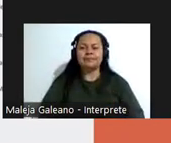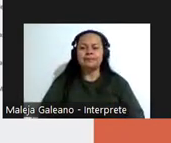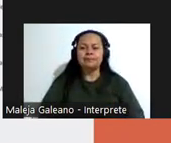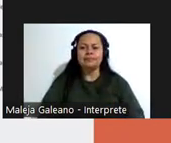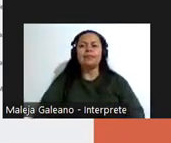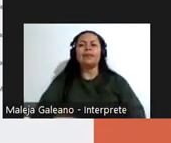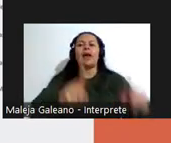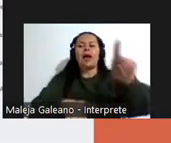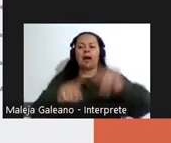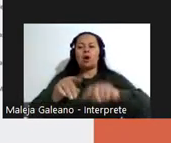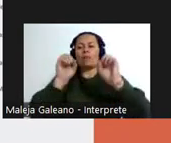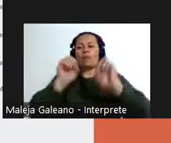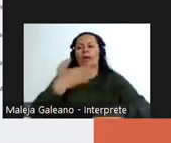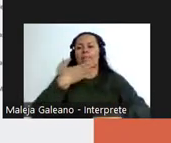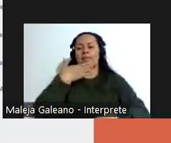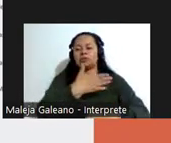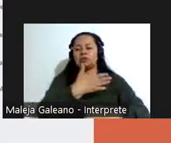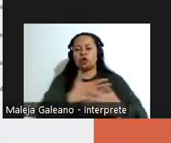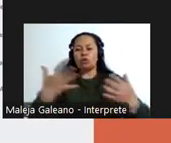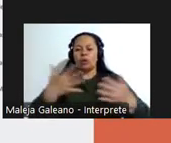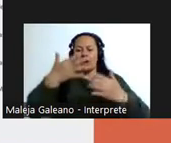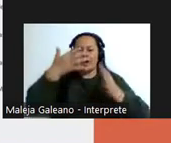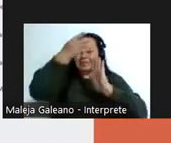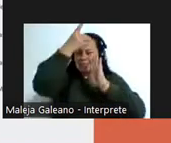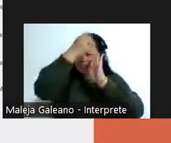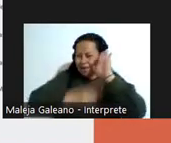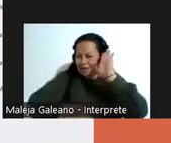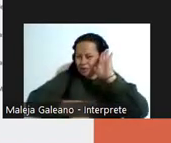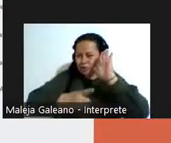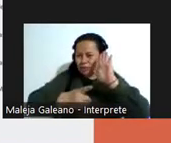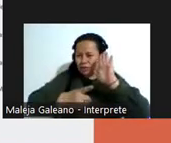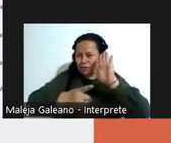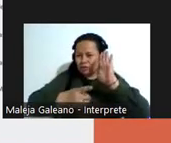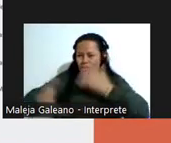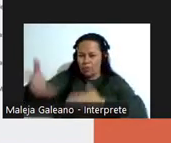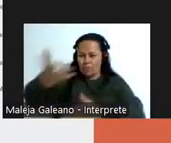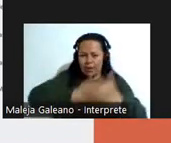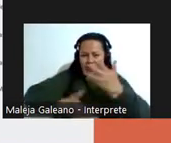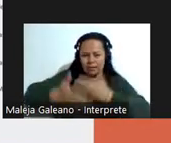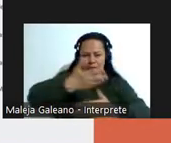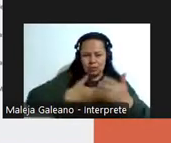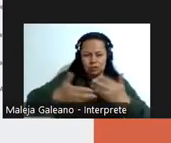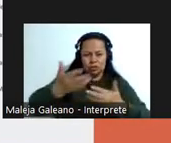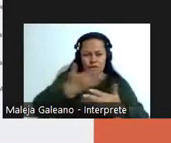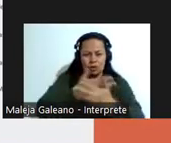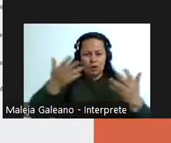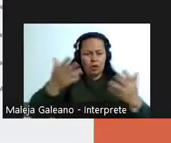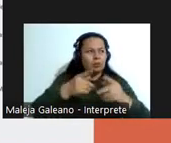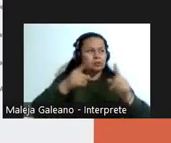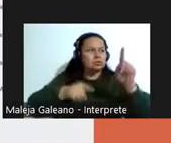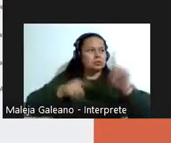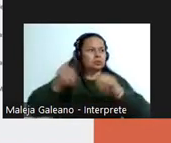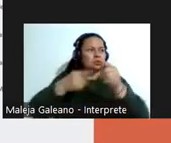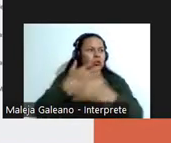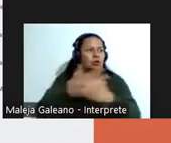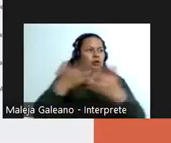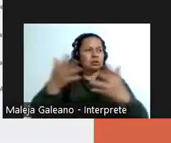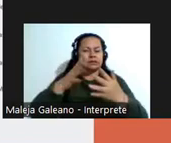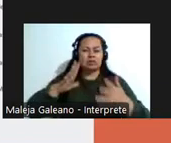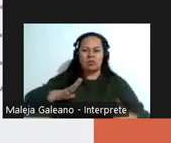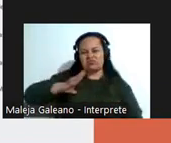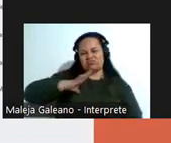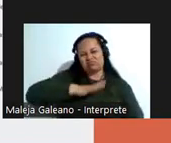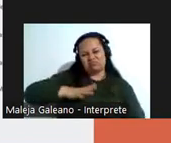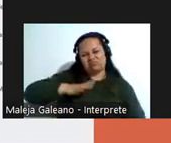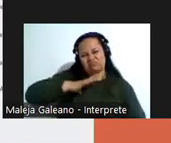nos va a permitir elaborar diagnósticos compartidos. Ahorita cuando terminemos el ejercicio van a ver cómo van a salir una cantidad de malestares, ¿no? De